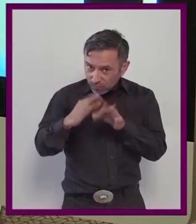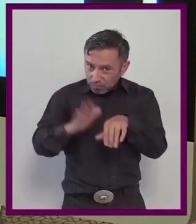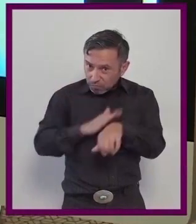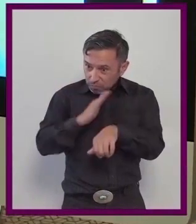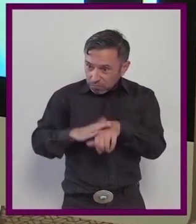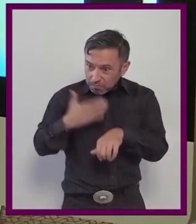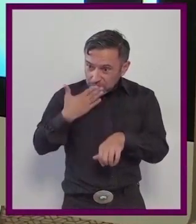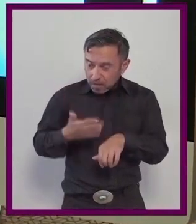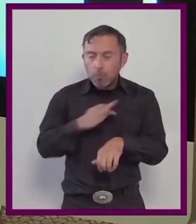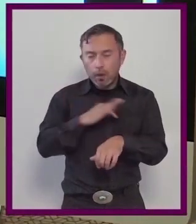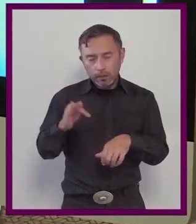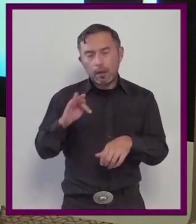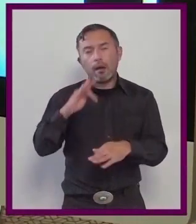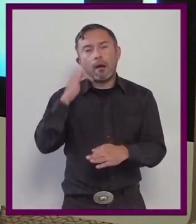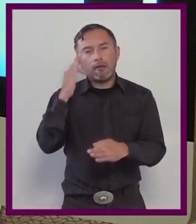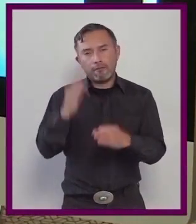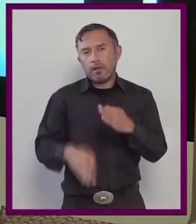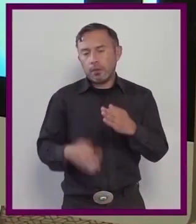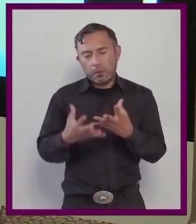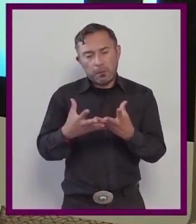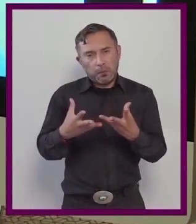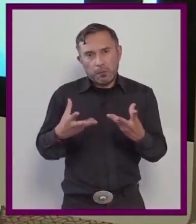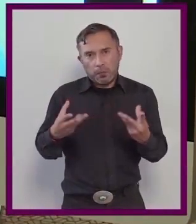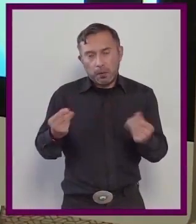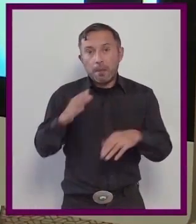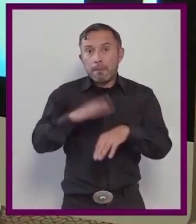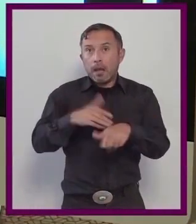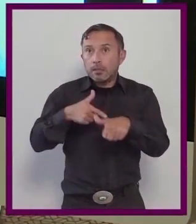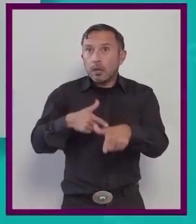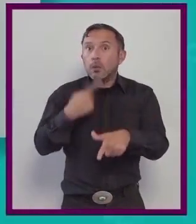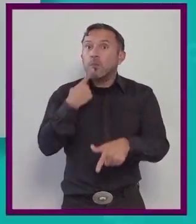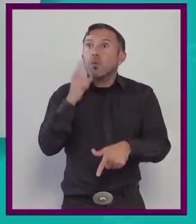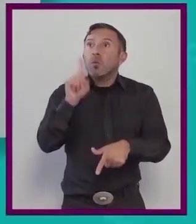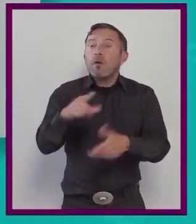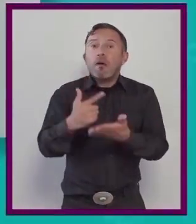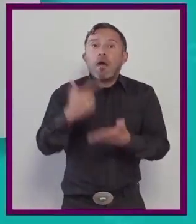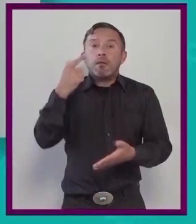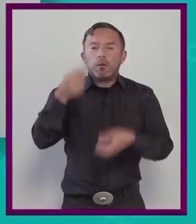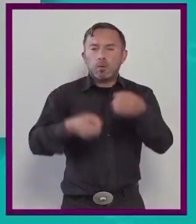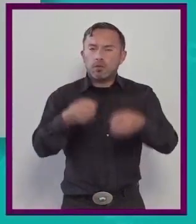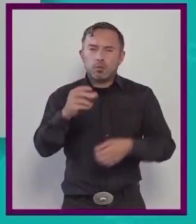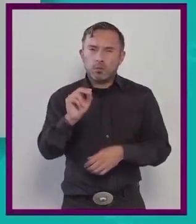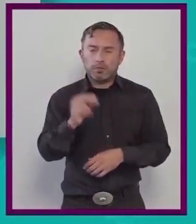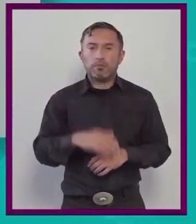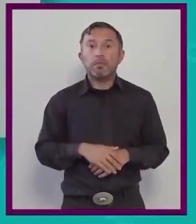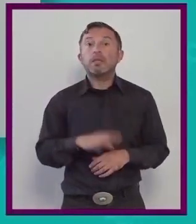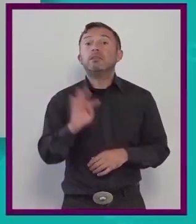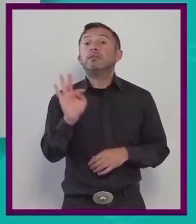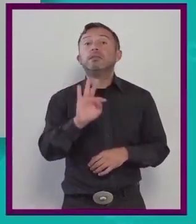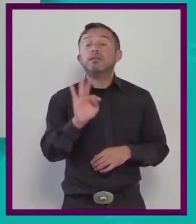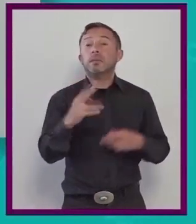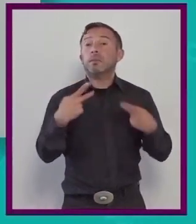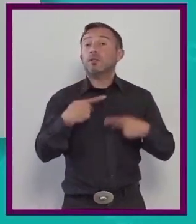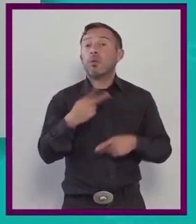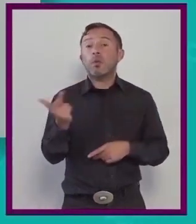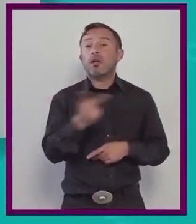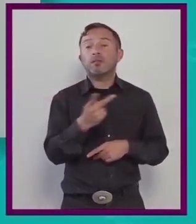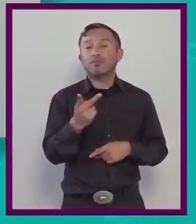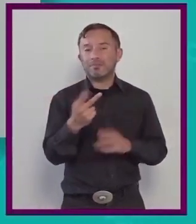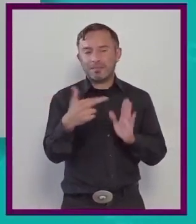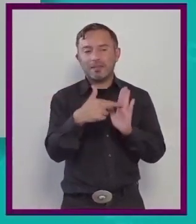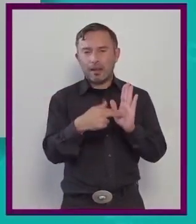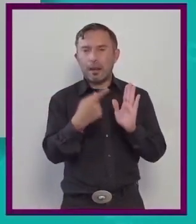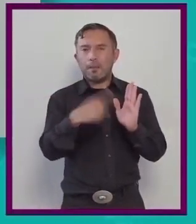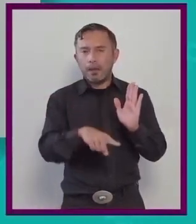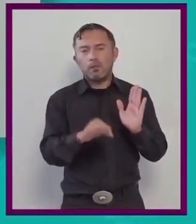proceso se va a acabar antes de que llegue a un juicio. En cualquiera de los dos casos, si la persona no